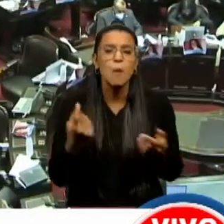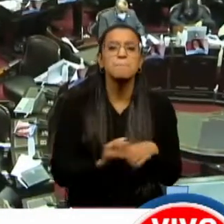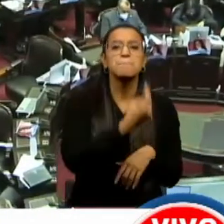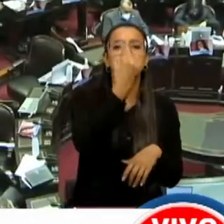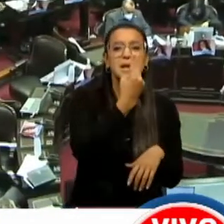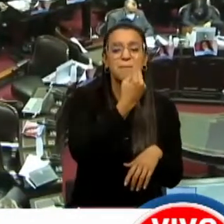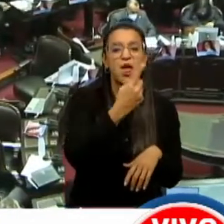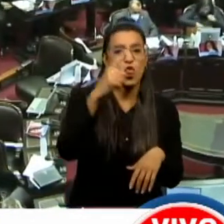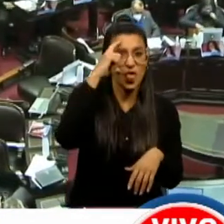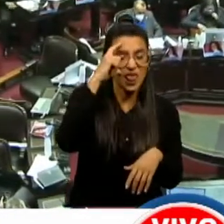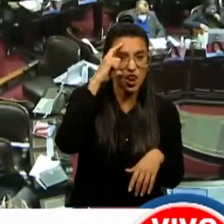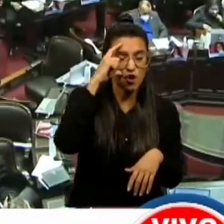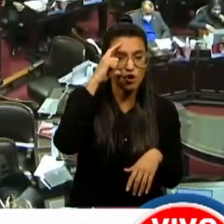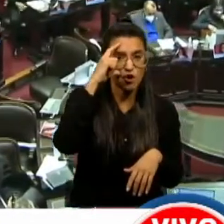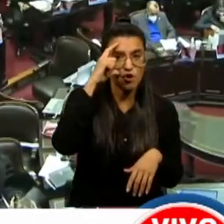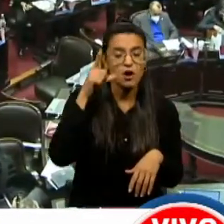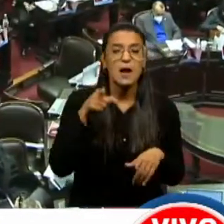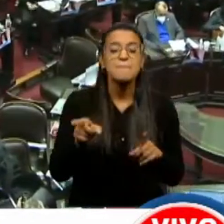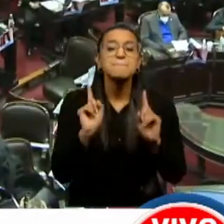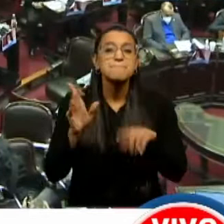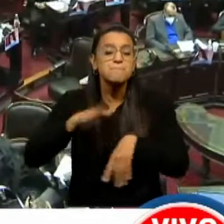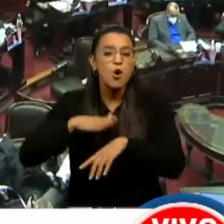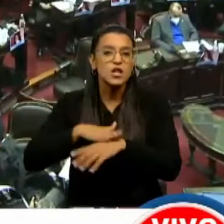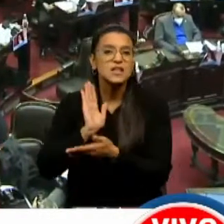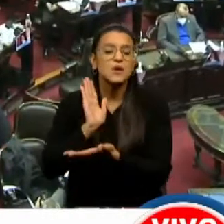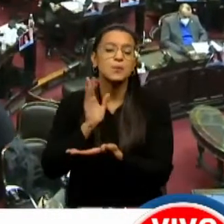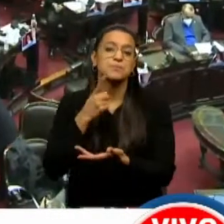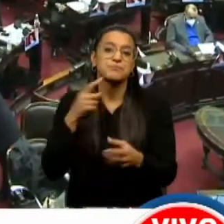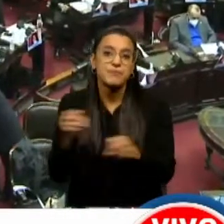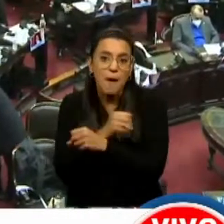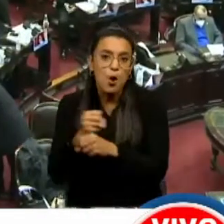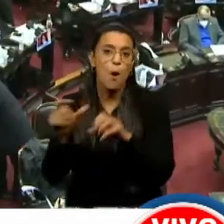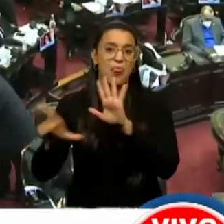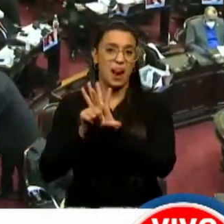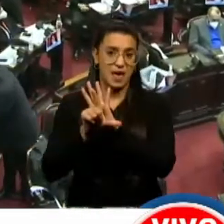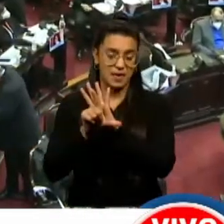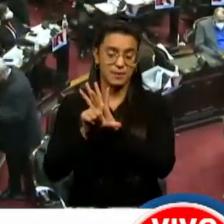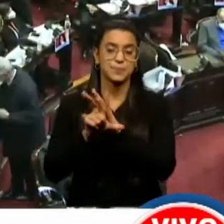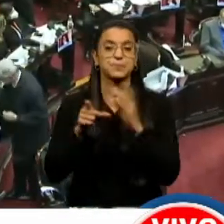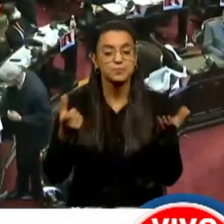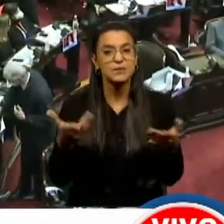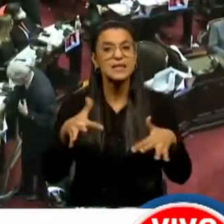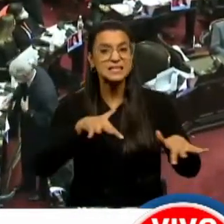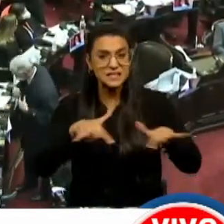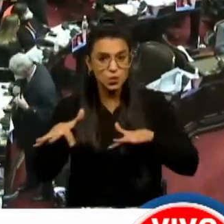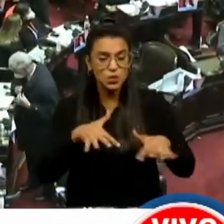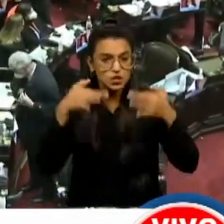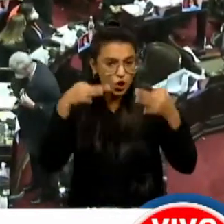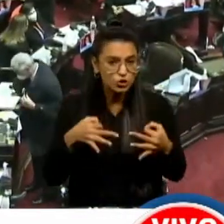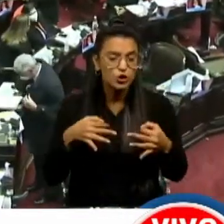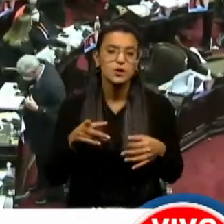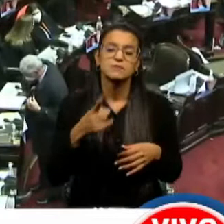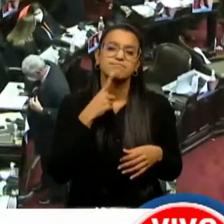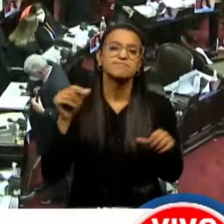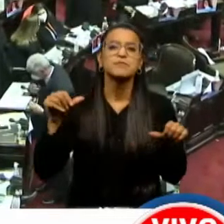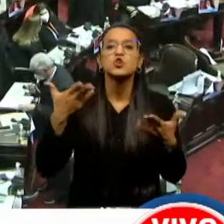1 de enero y el momento de la sanción de la ley. Es decir, que la situación que se dio desafortunada